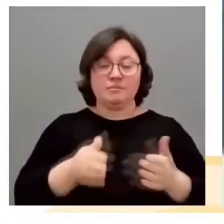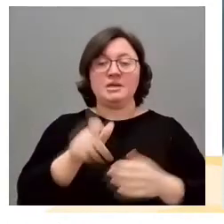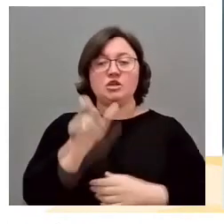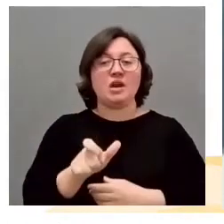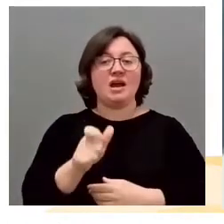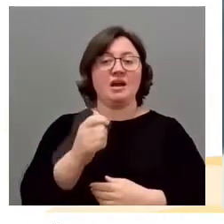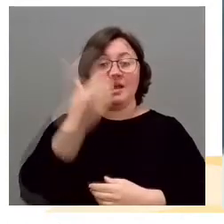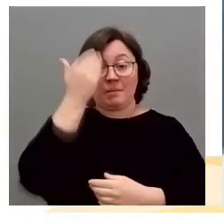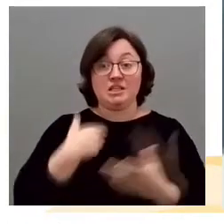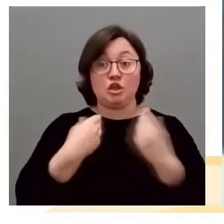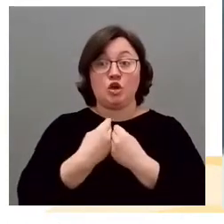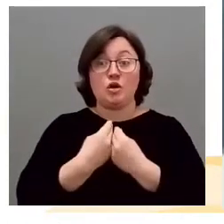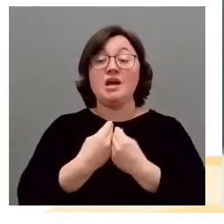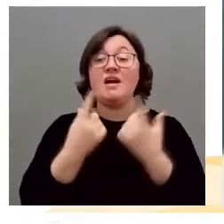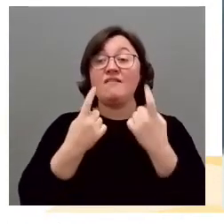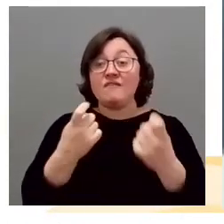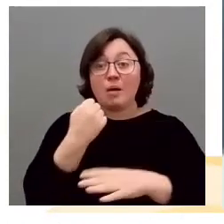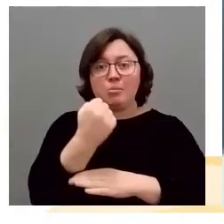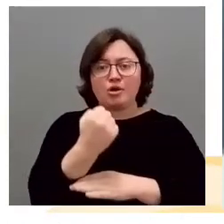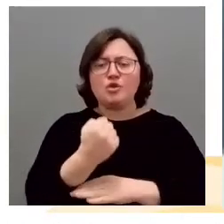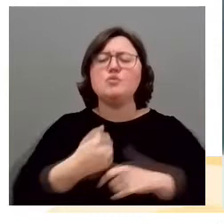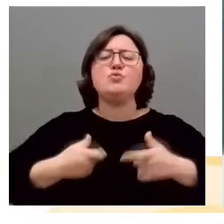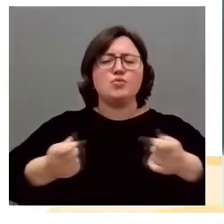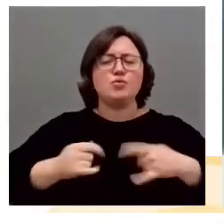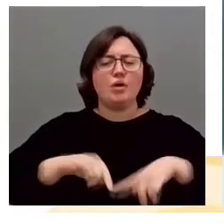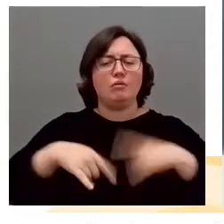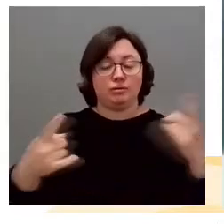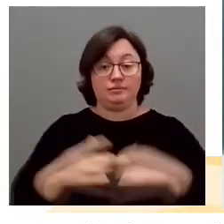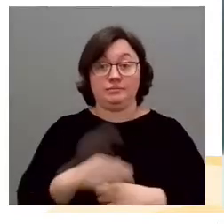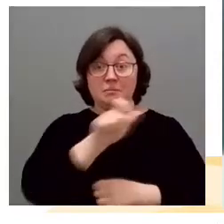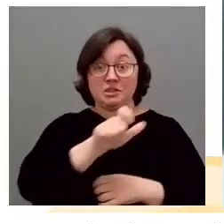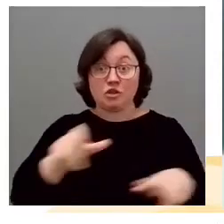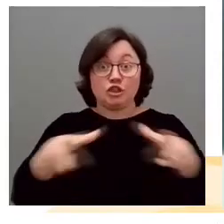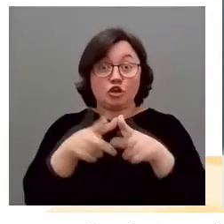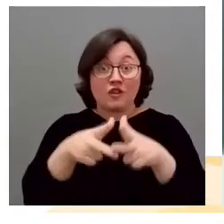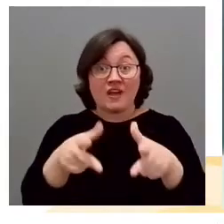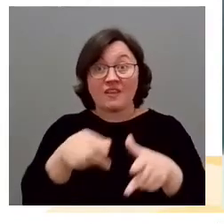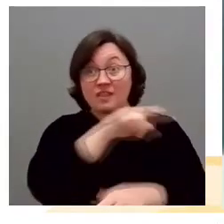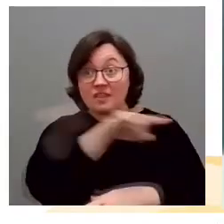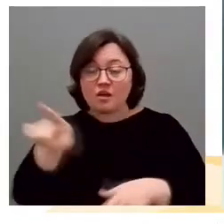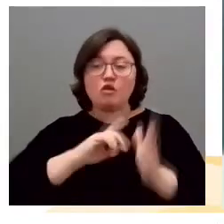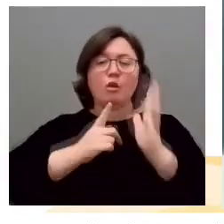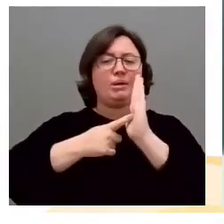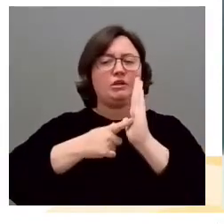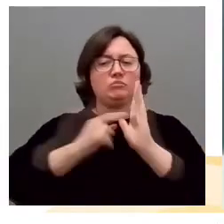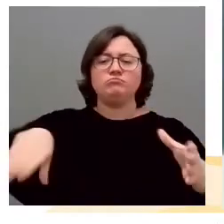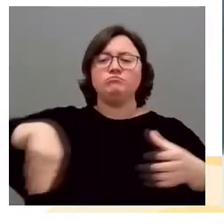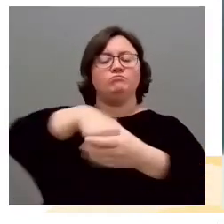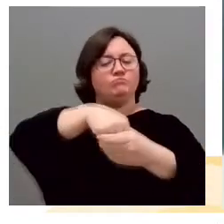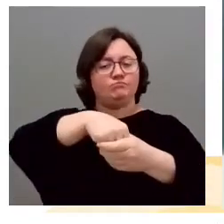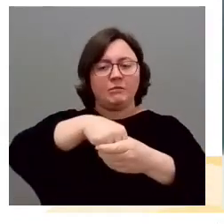apoyo. Toda la sociedad debe implicarse para